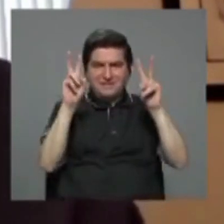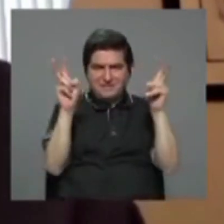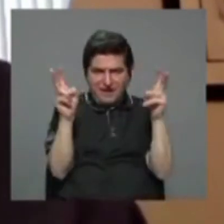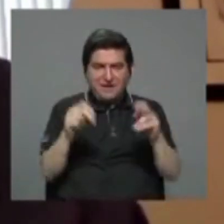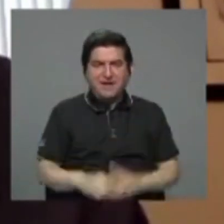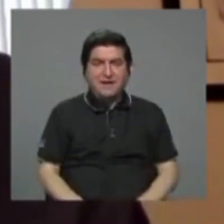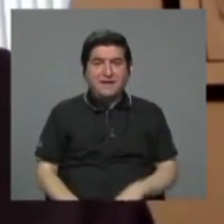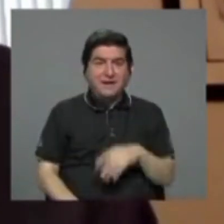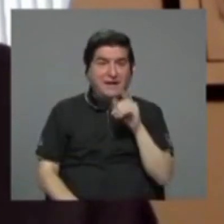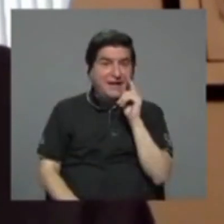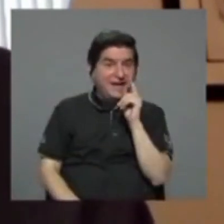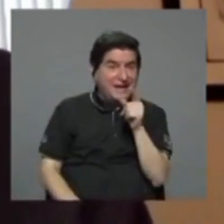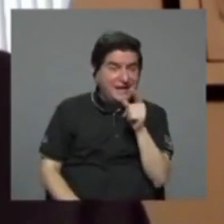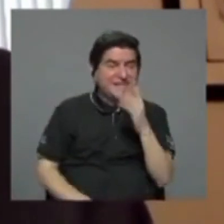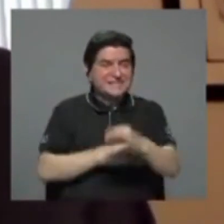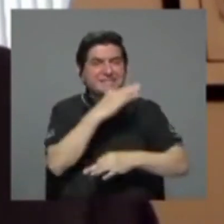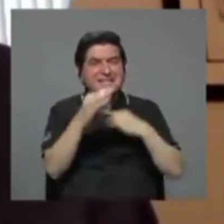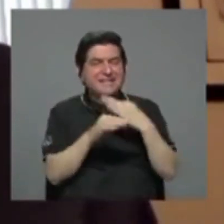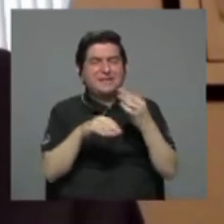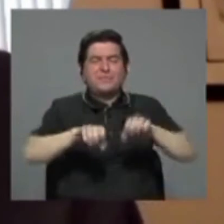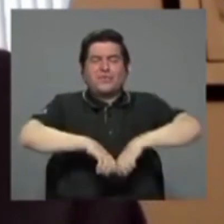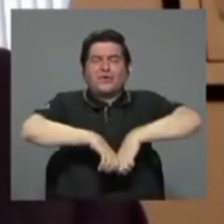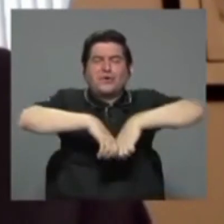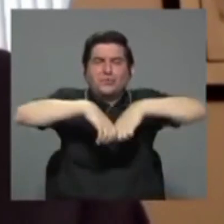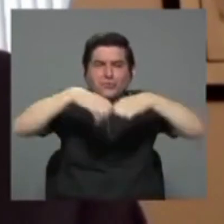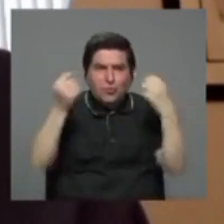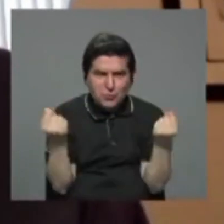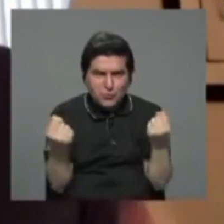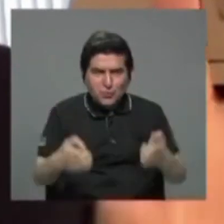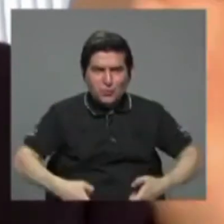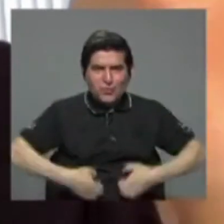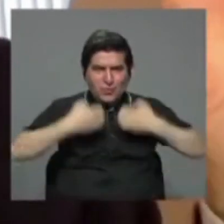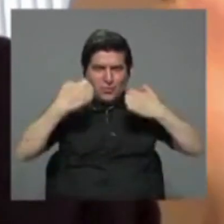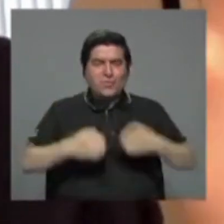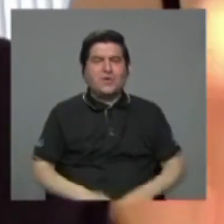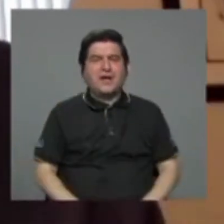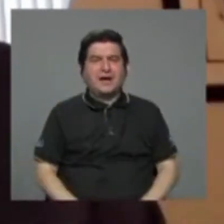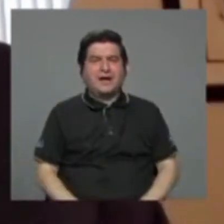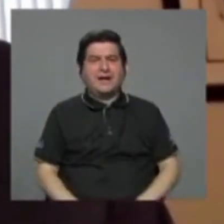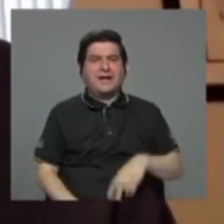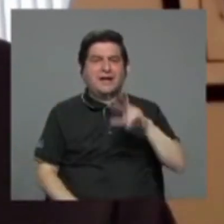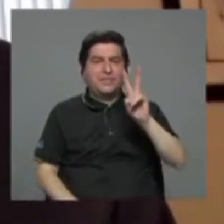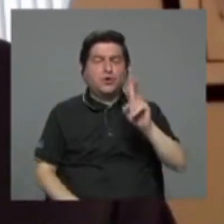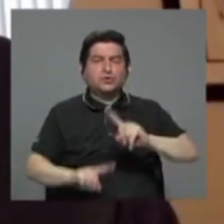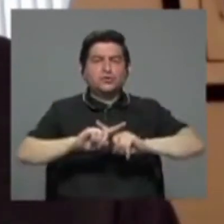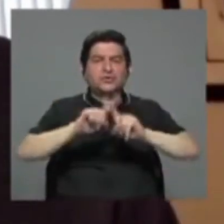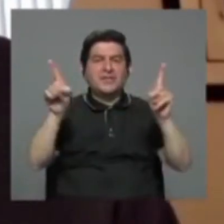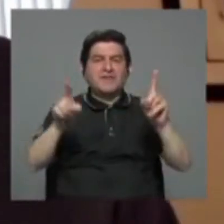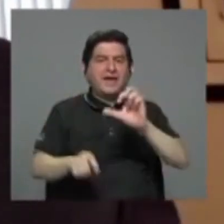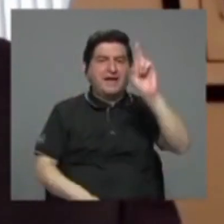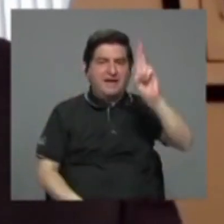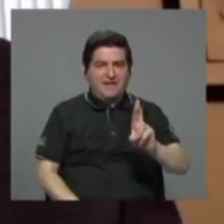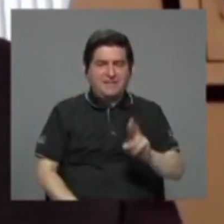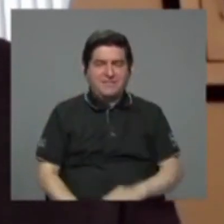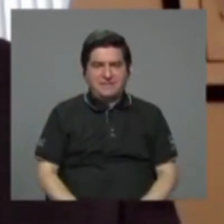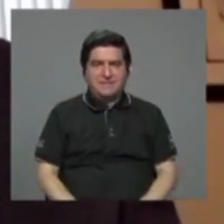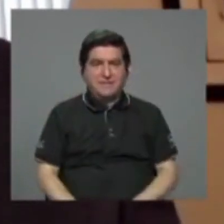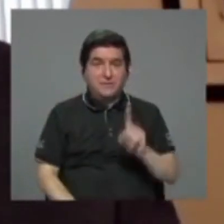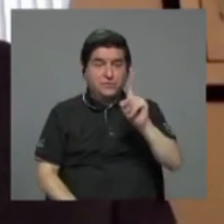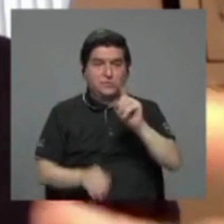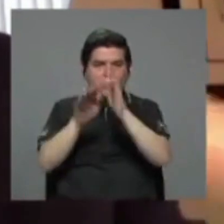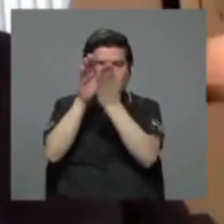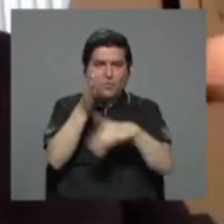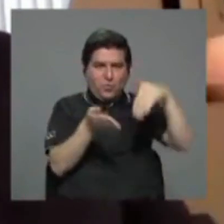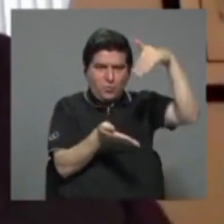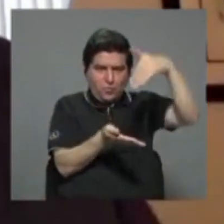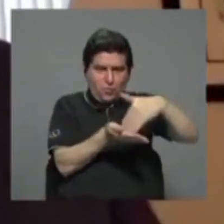Esa especie de fractura que hay entre las dos Costa Ricas la del Valle Central